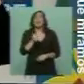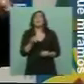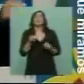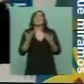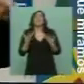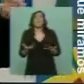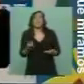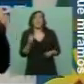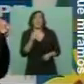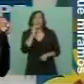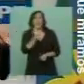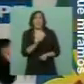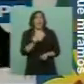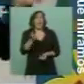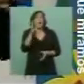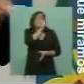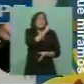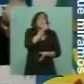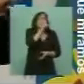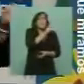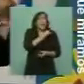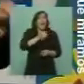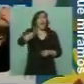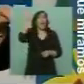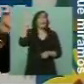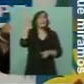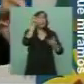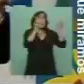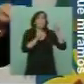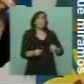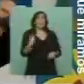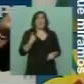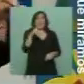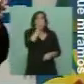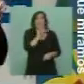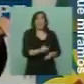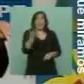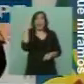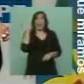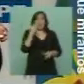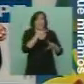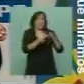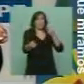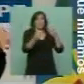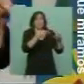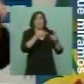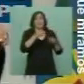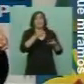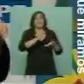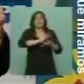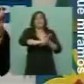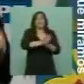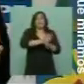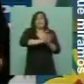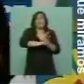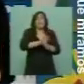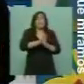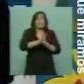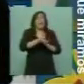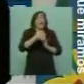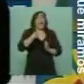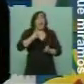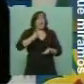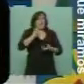decía absolutamente nada cuando el país estaba siendo desabastecido y teníamos que